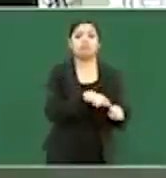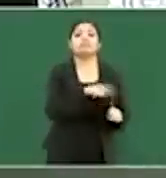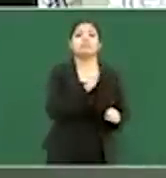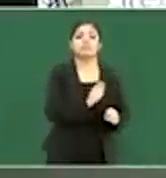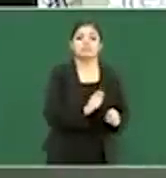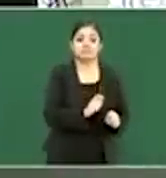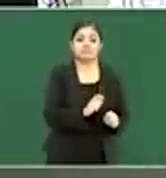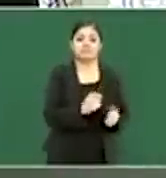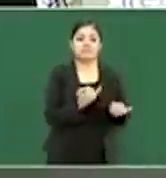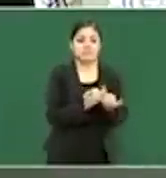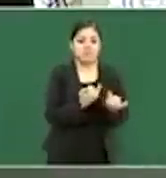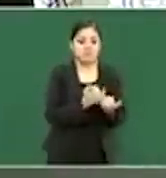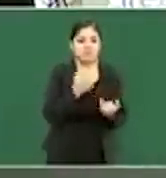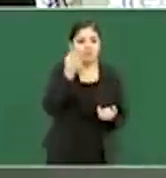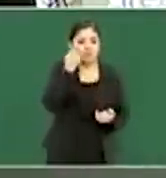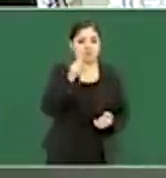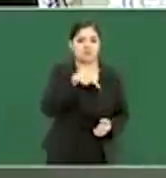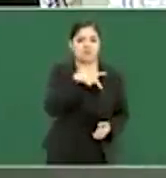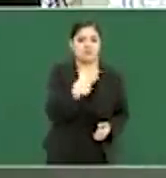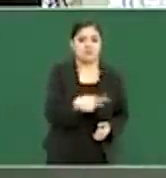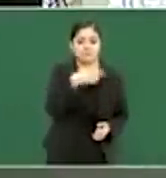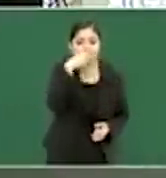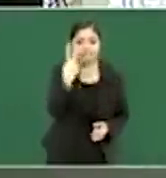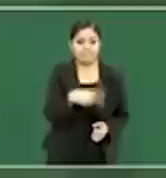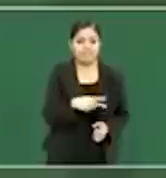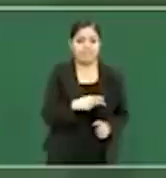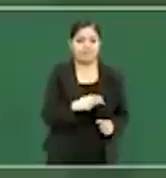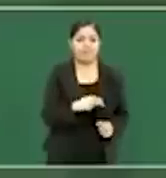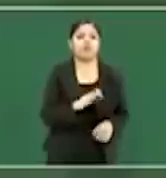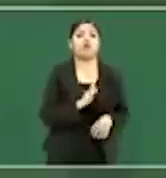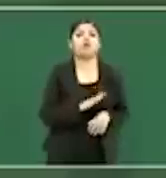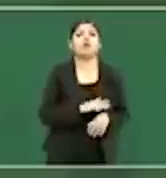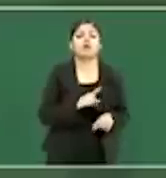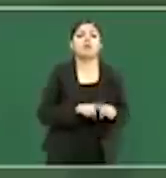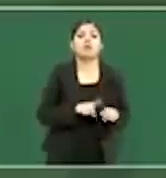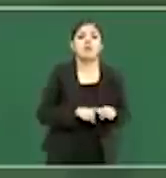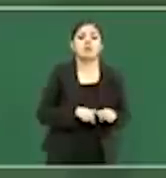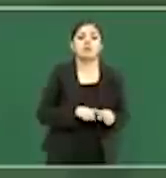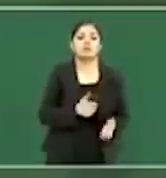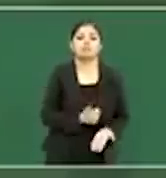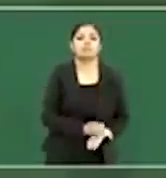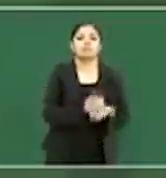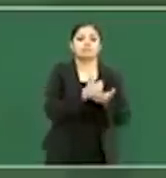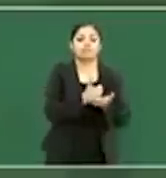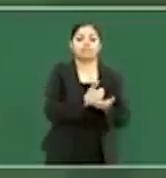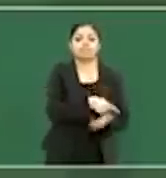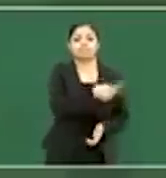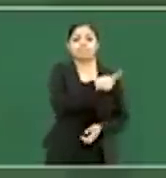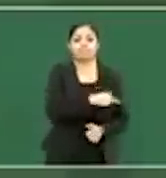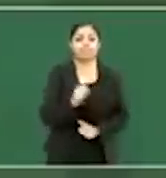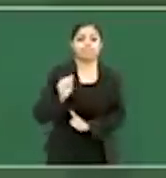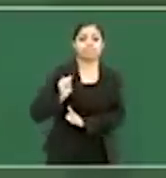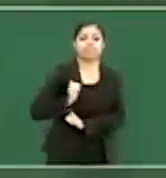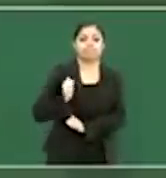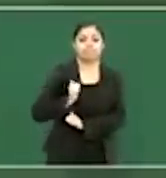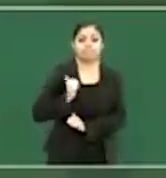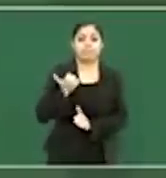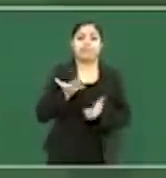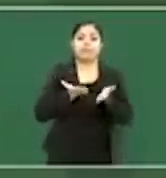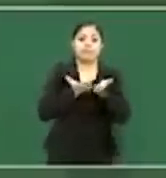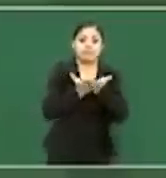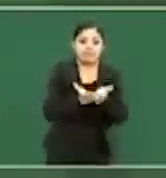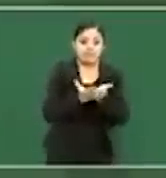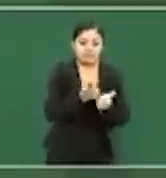refinerías, y esto con el apoyo del Ejército y de la Marina, que han estado